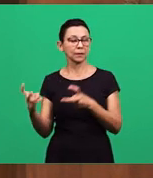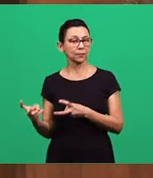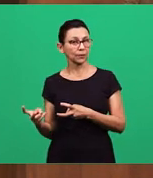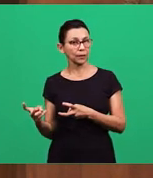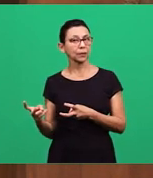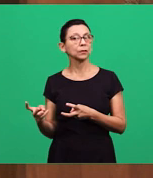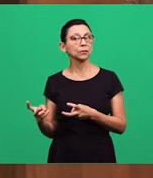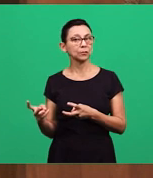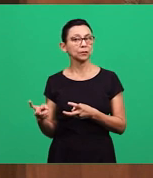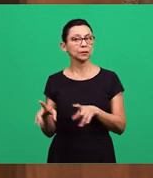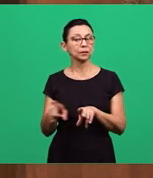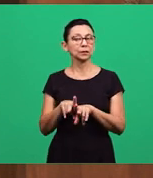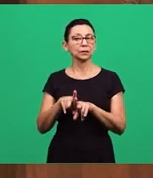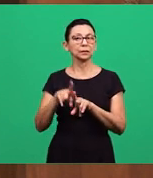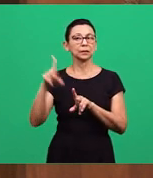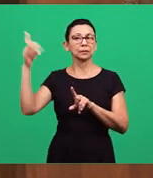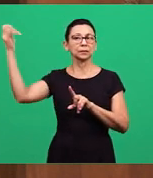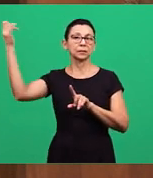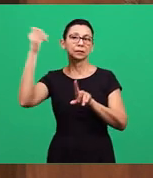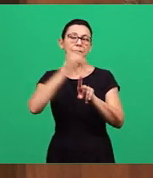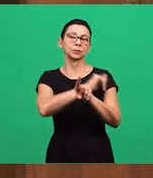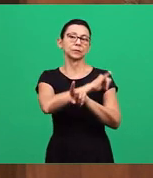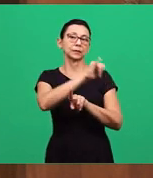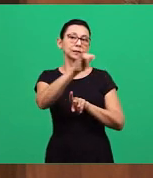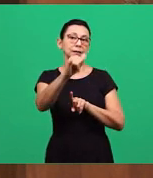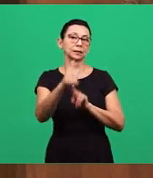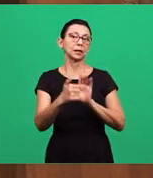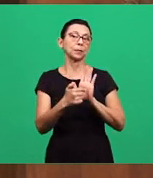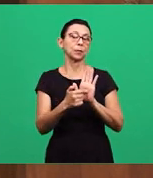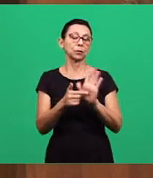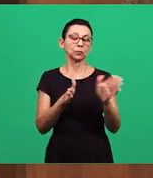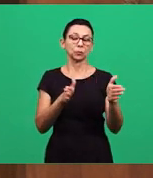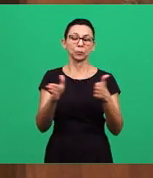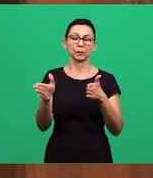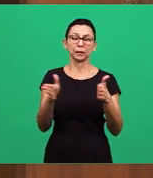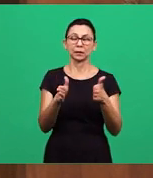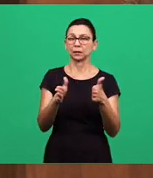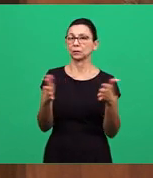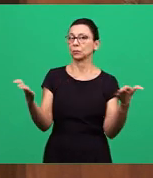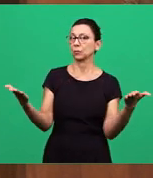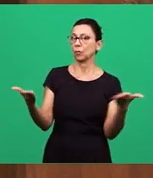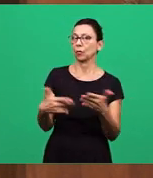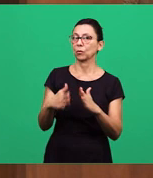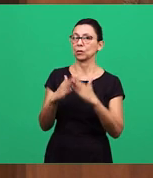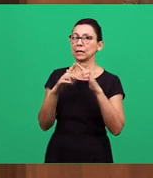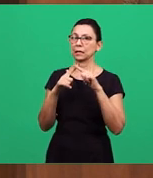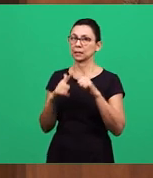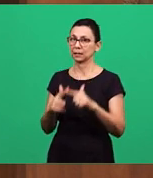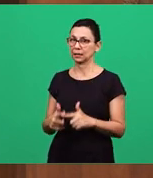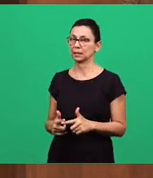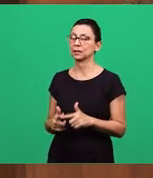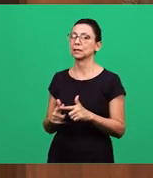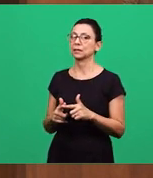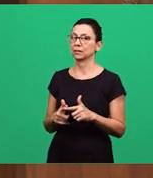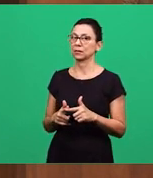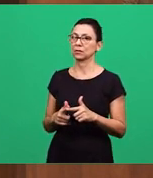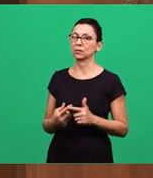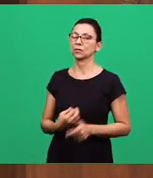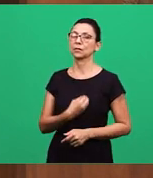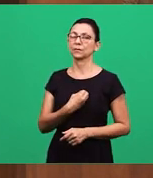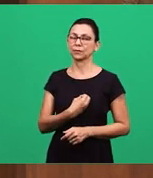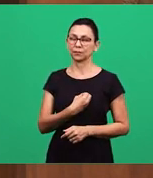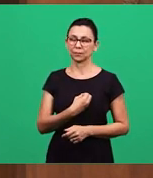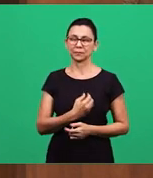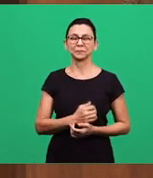profecía apunta para el momento profético que la iglesia de los últimos días estaría viviendo